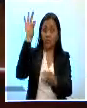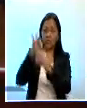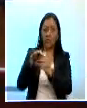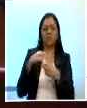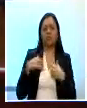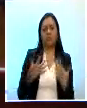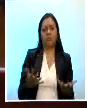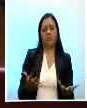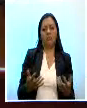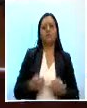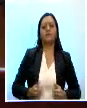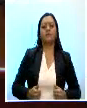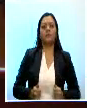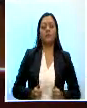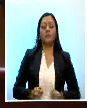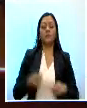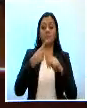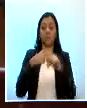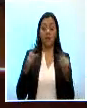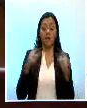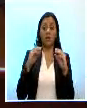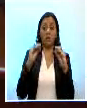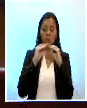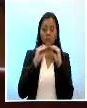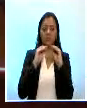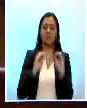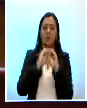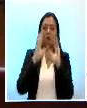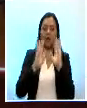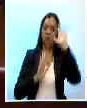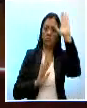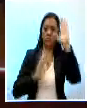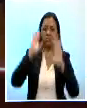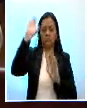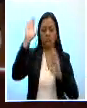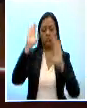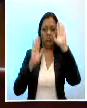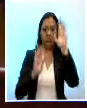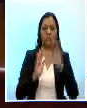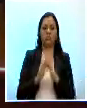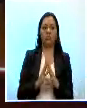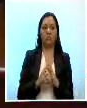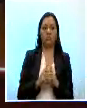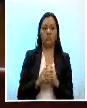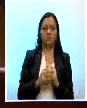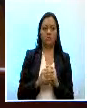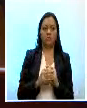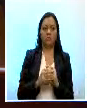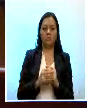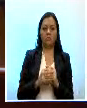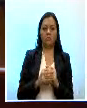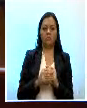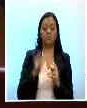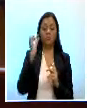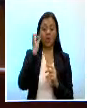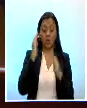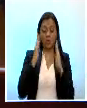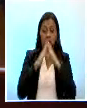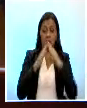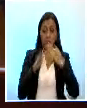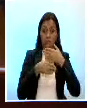afiliados, pero también dando las aclaraciones correspondientes. La ama de casa recién